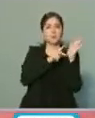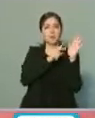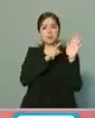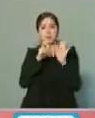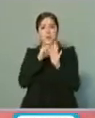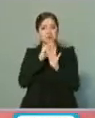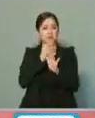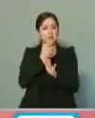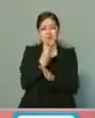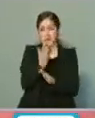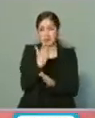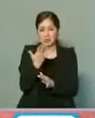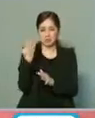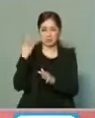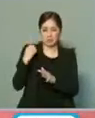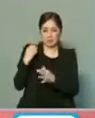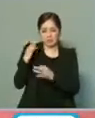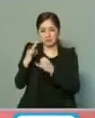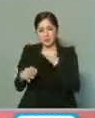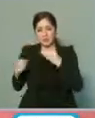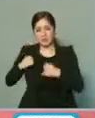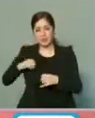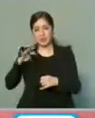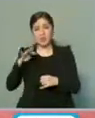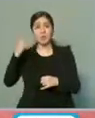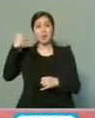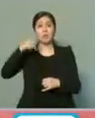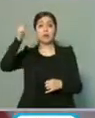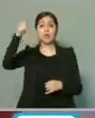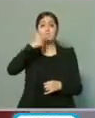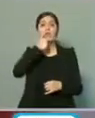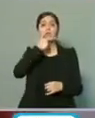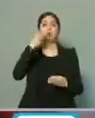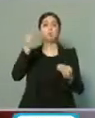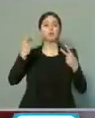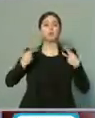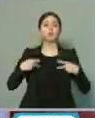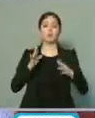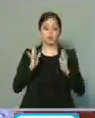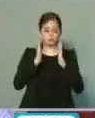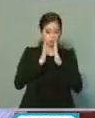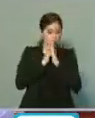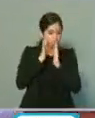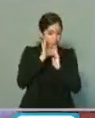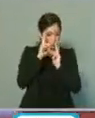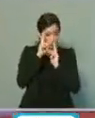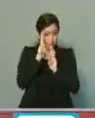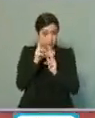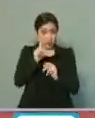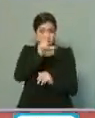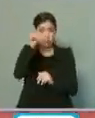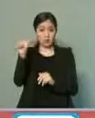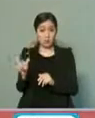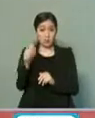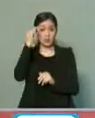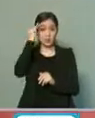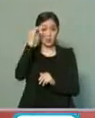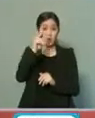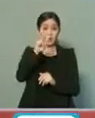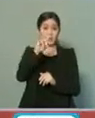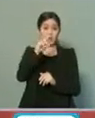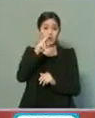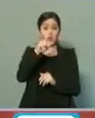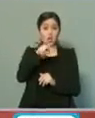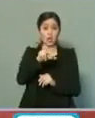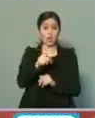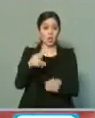XIX. Y en Inglaterra, imagínate, una sociedad súper puritana, llega a la época victoriana, se esconden estos textos. Claro. Un